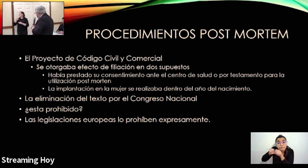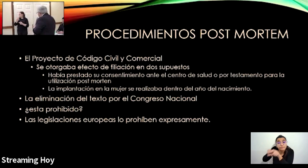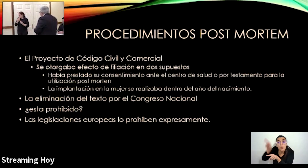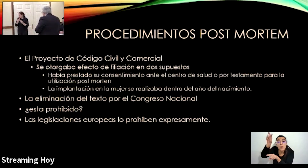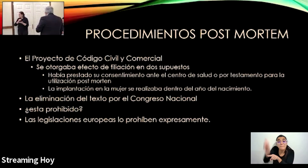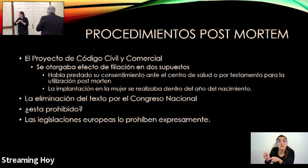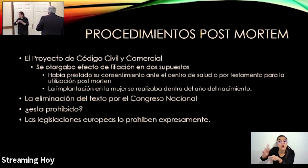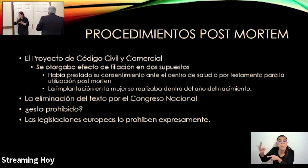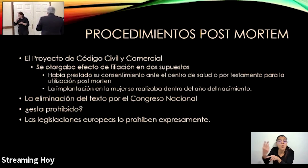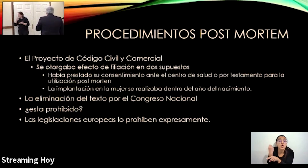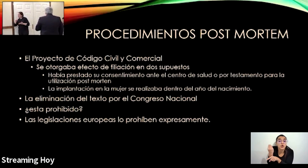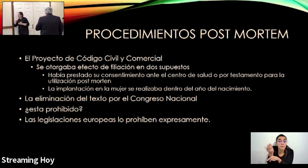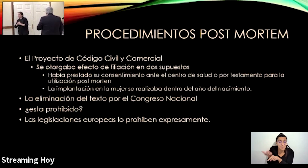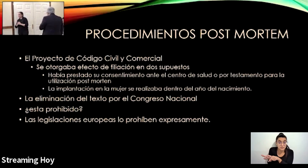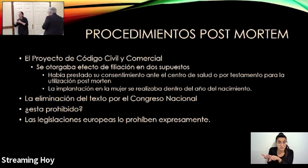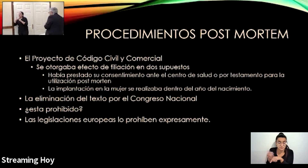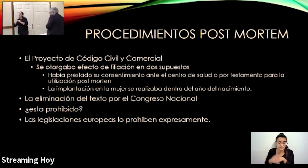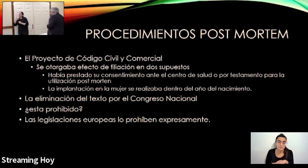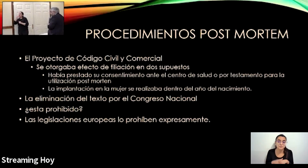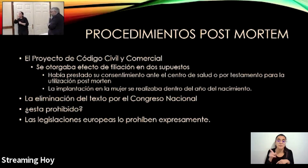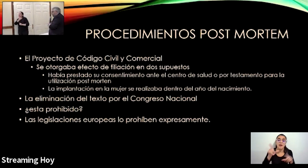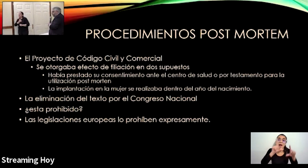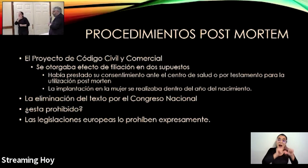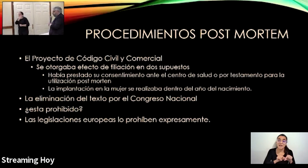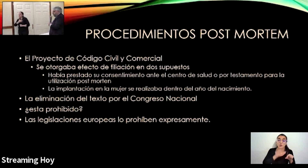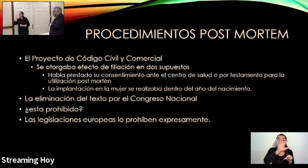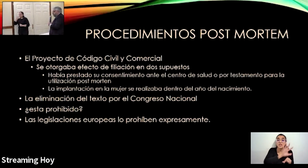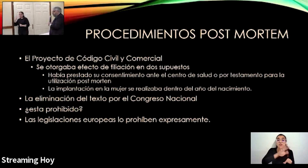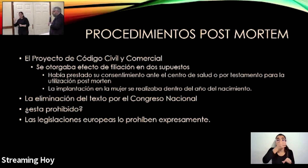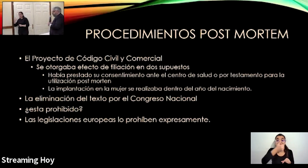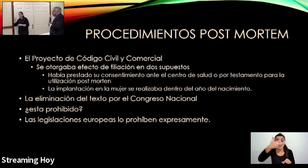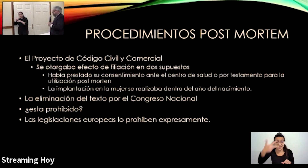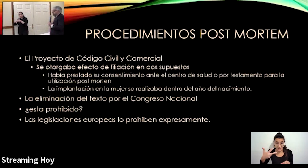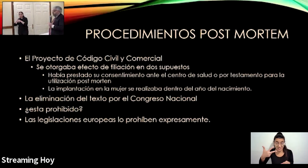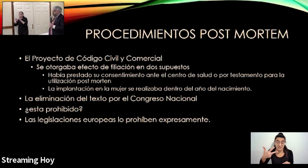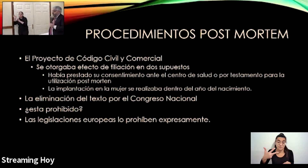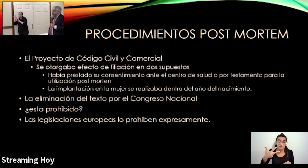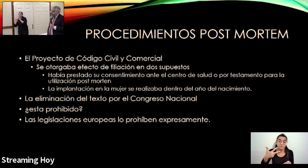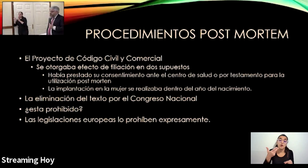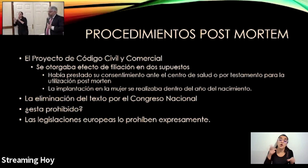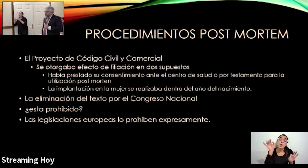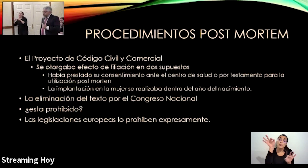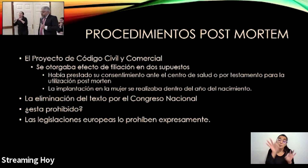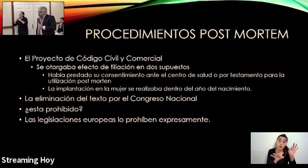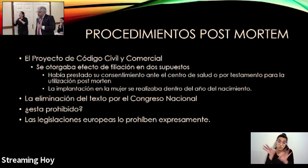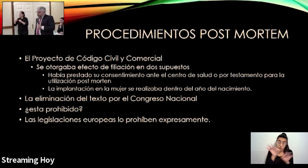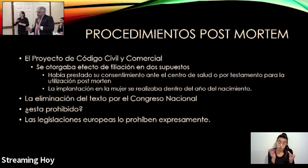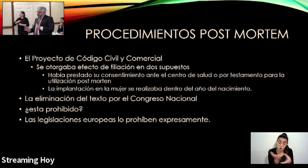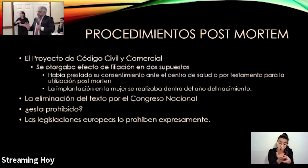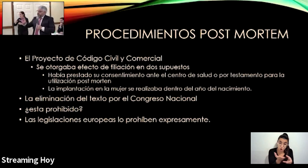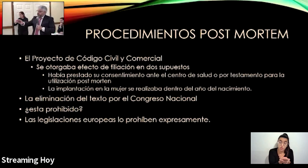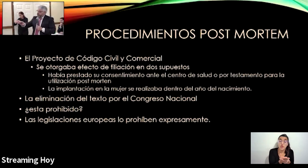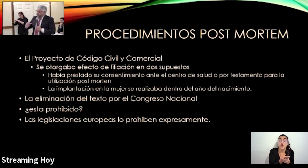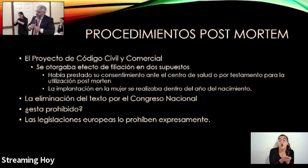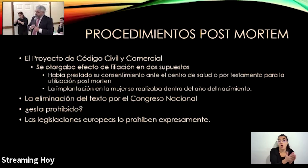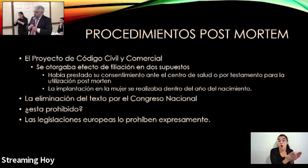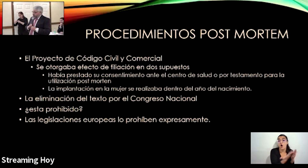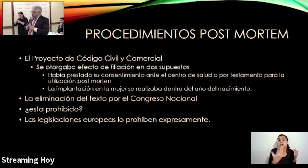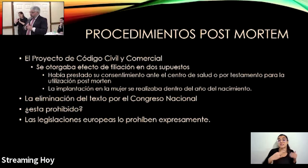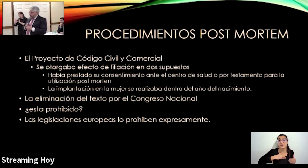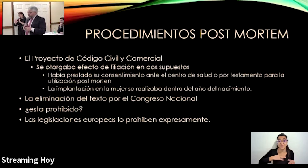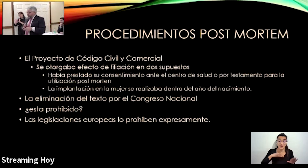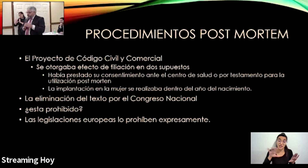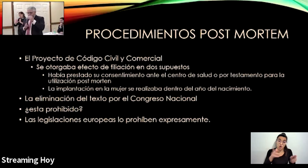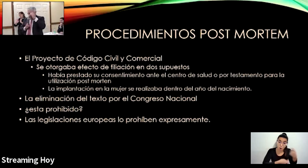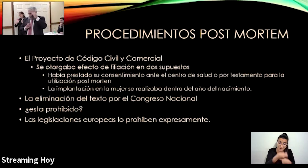muerta. El artículo 563 del proyecto de Código Civil y Comercial, porque así salió